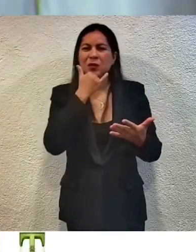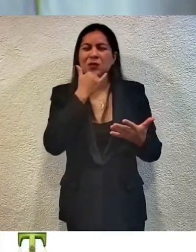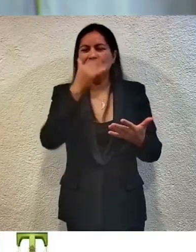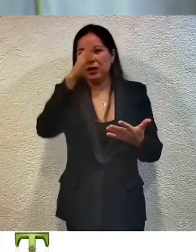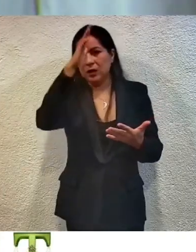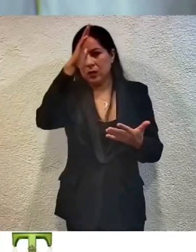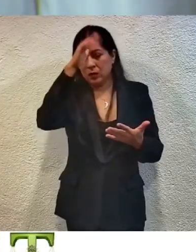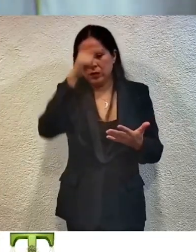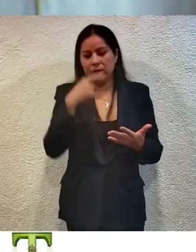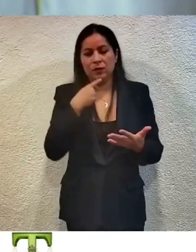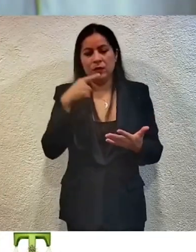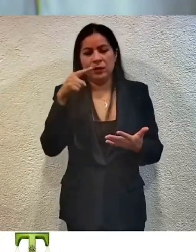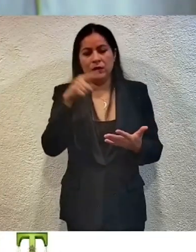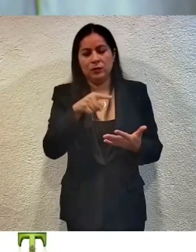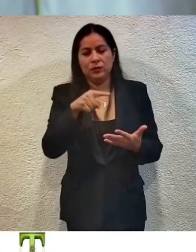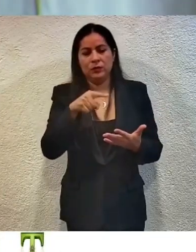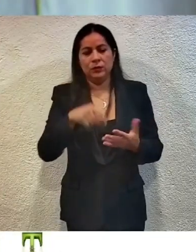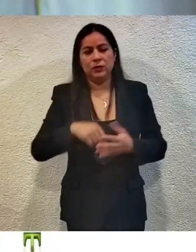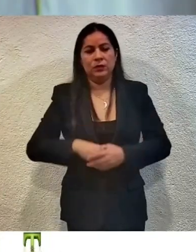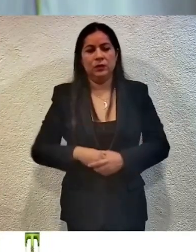acuerdo impugnado